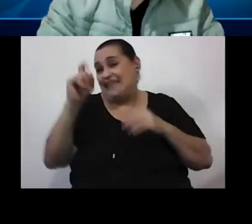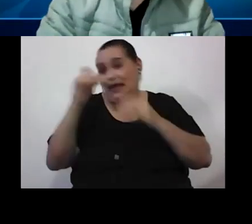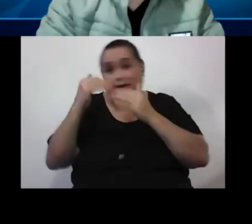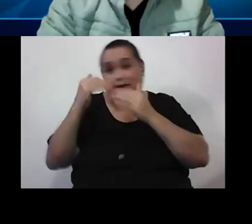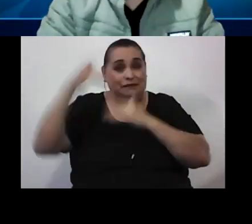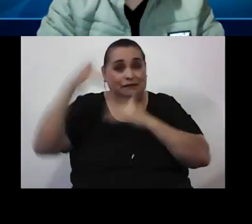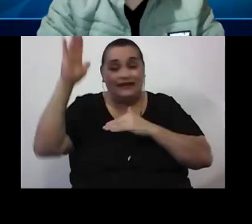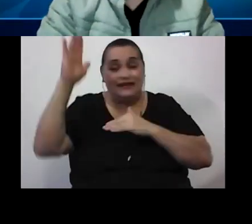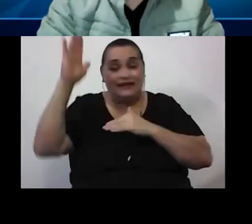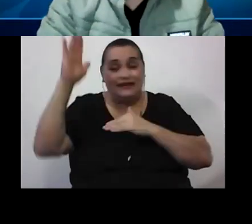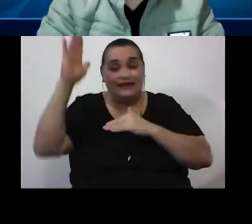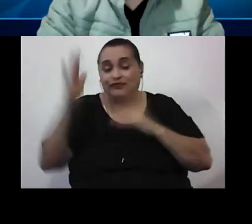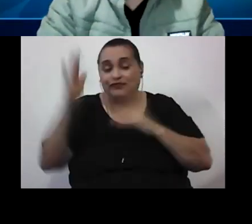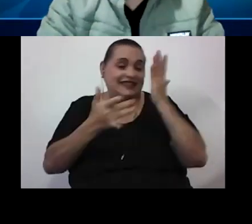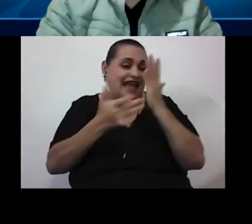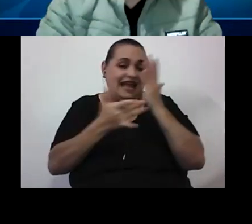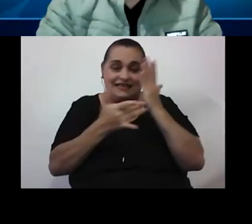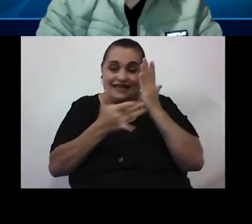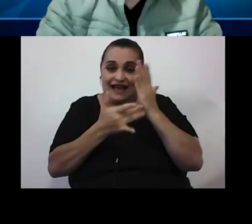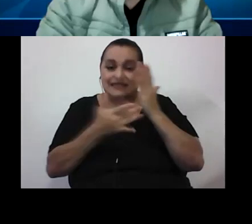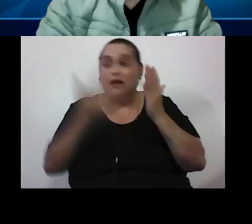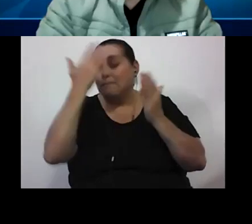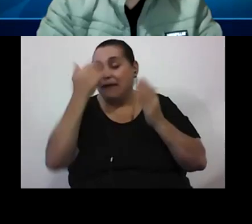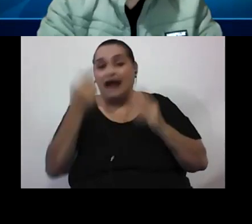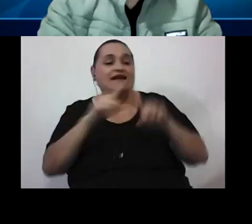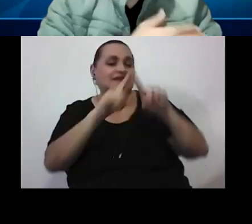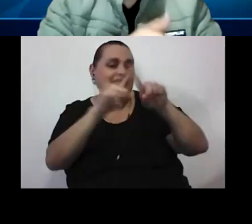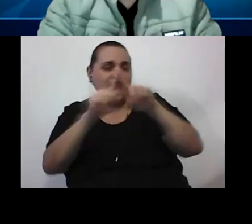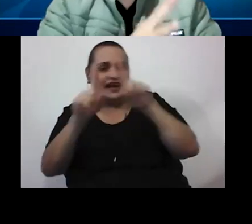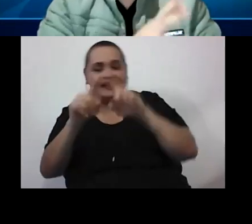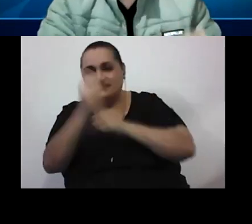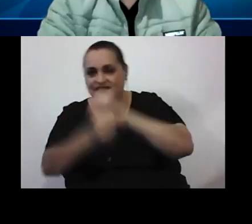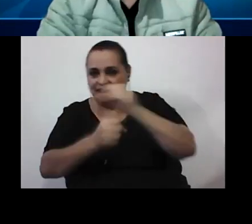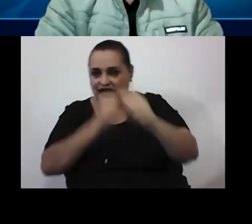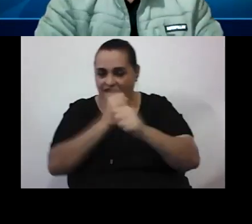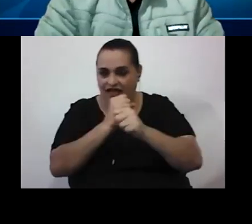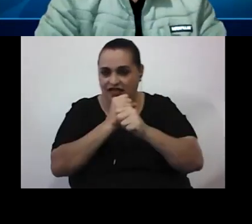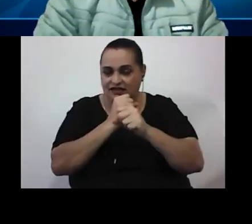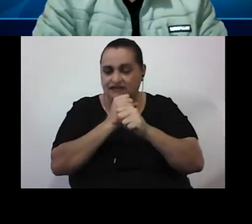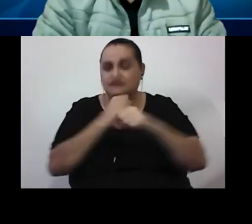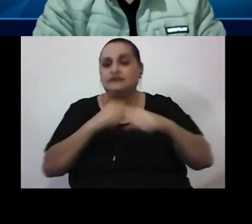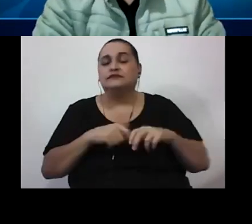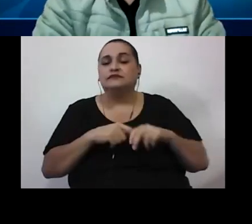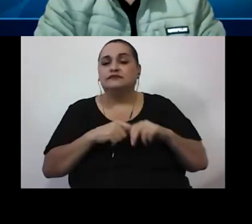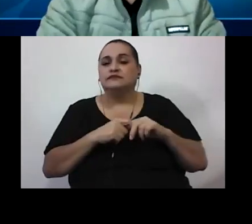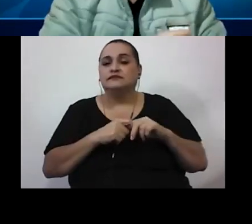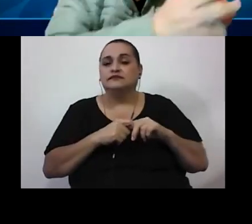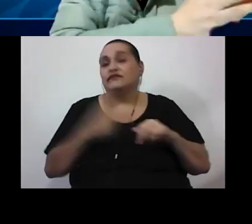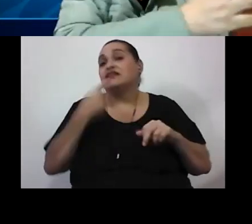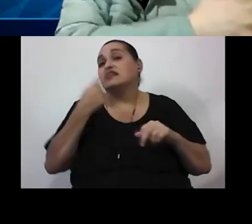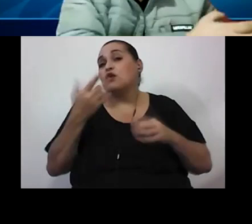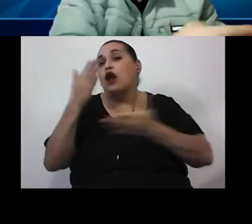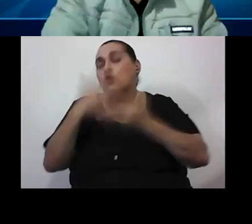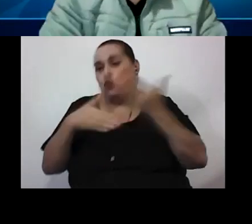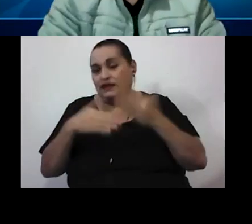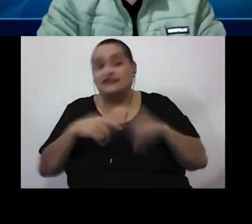de técnicas para diferentes edades. Aquí menciono algunas, según